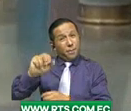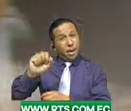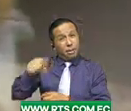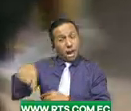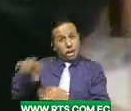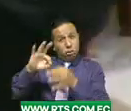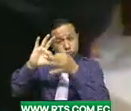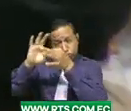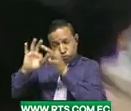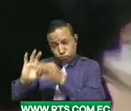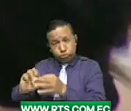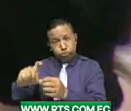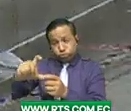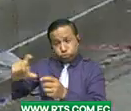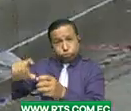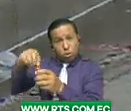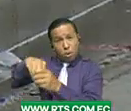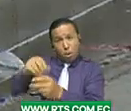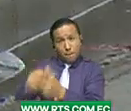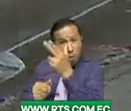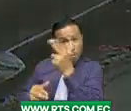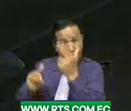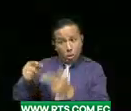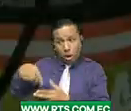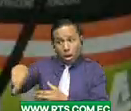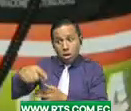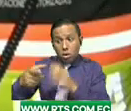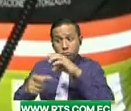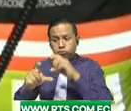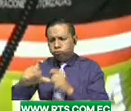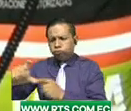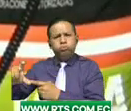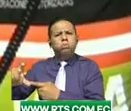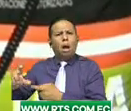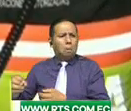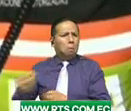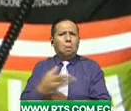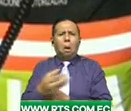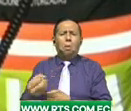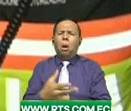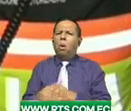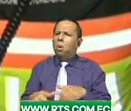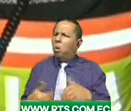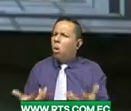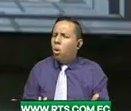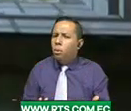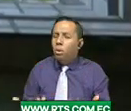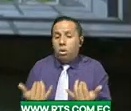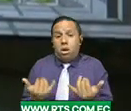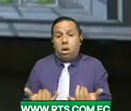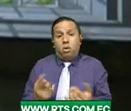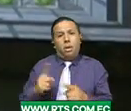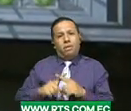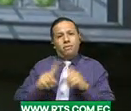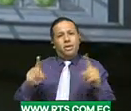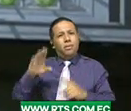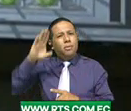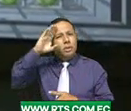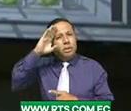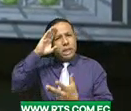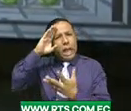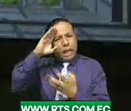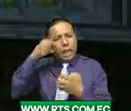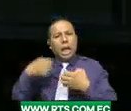solo empresas e instituciones autorizadas. Aunque la policía ya piensa en adquisición de equipos tecnológicos para entrenar a